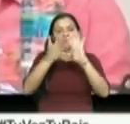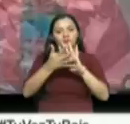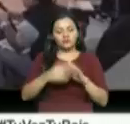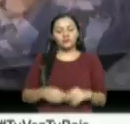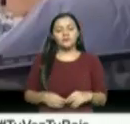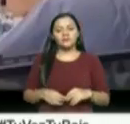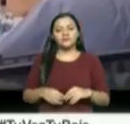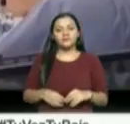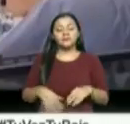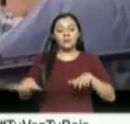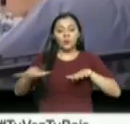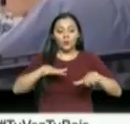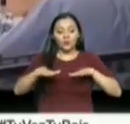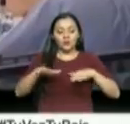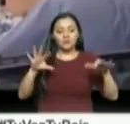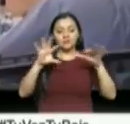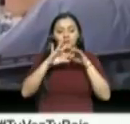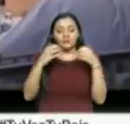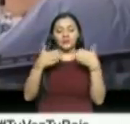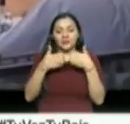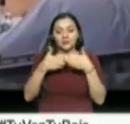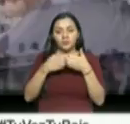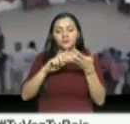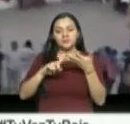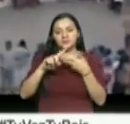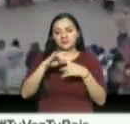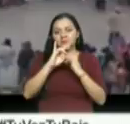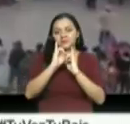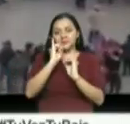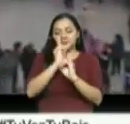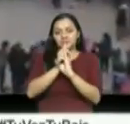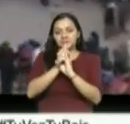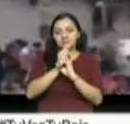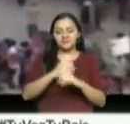Ciudadana. La coordinación en equipo entre instancias.